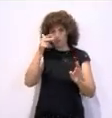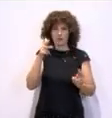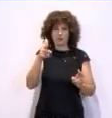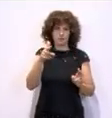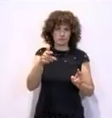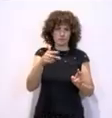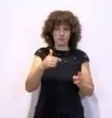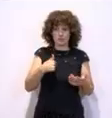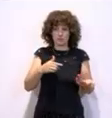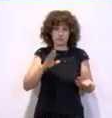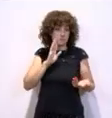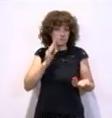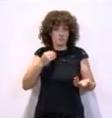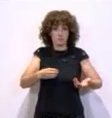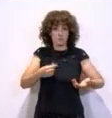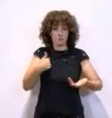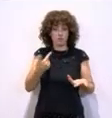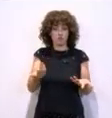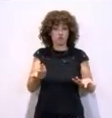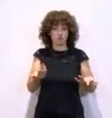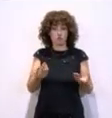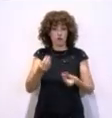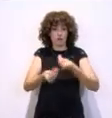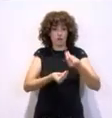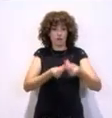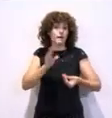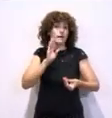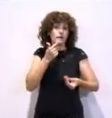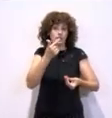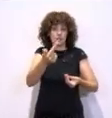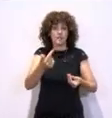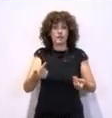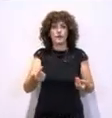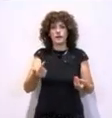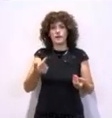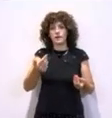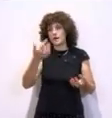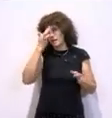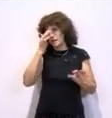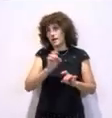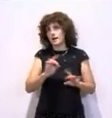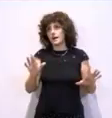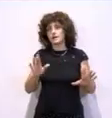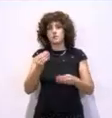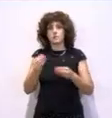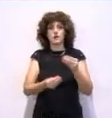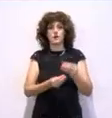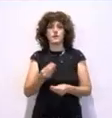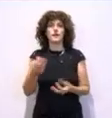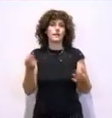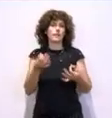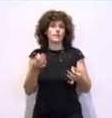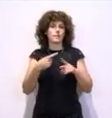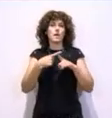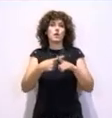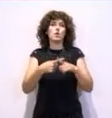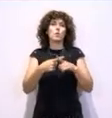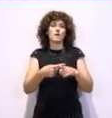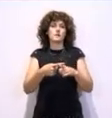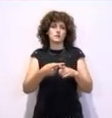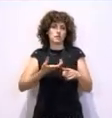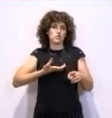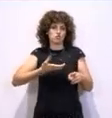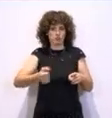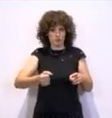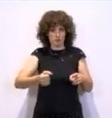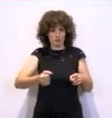yo le hacía referencia en su momento. Es evidente que es una cosa que tiene que hacerse compartidamente con el Ayuntamiento de Logroño,